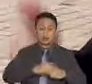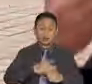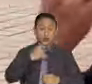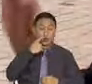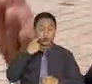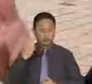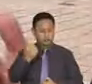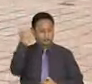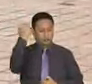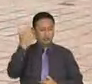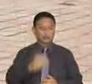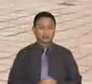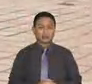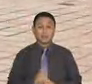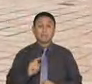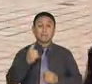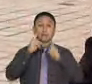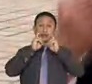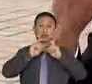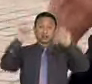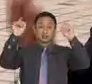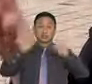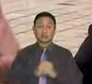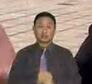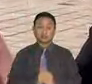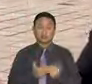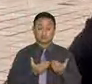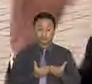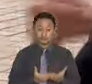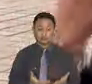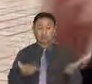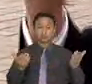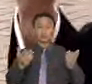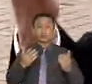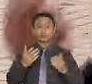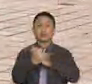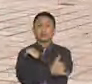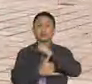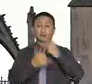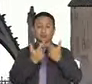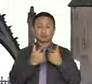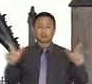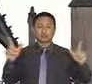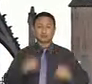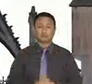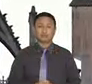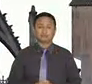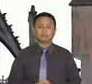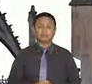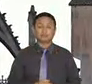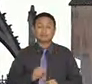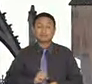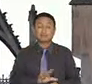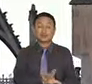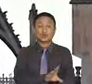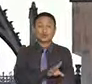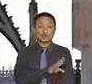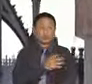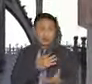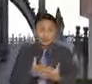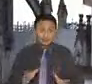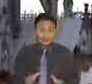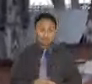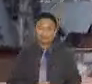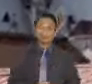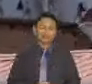del Heroico primer grito que emancipó a las naciones una costumbre que lamenta se haya perdido